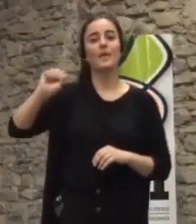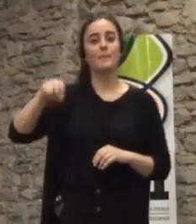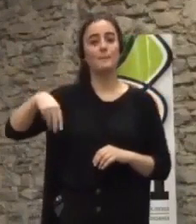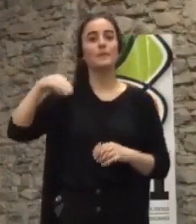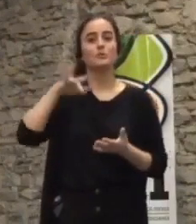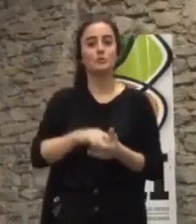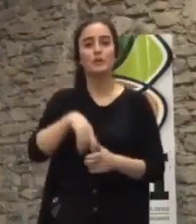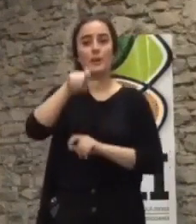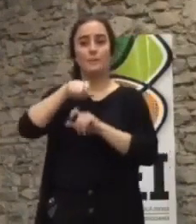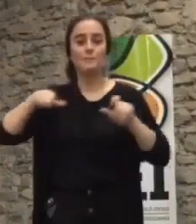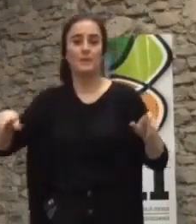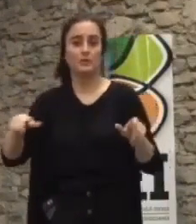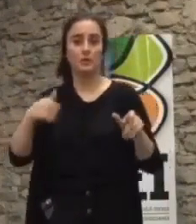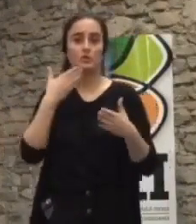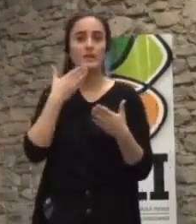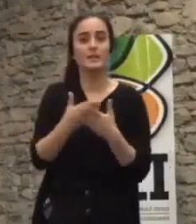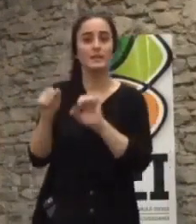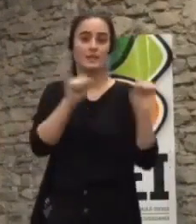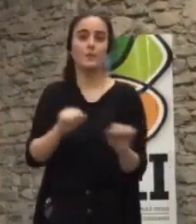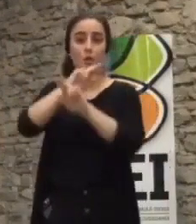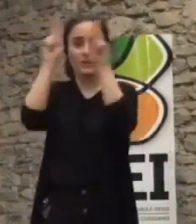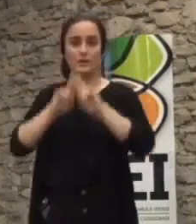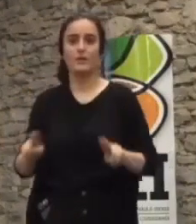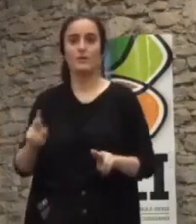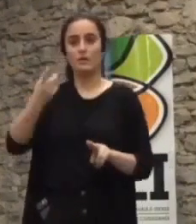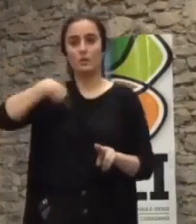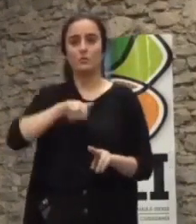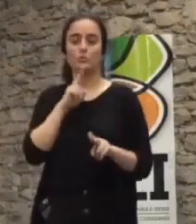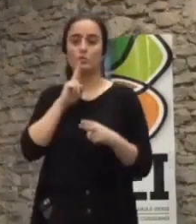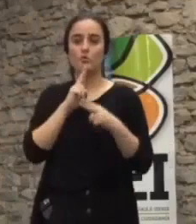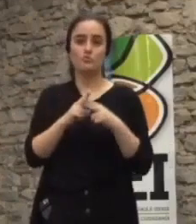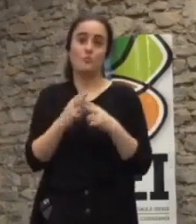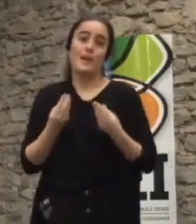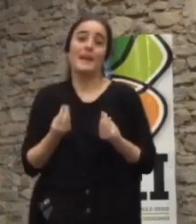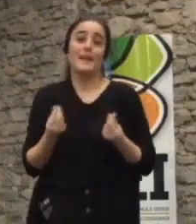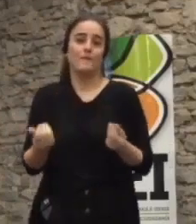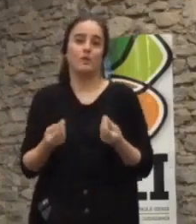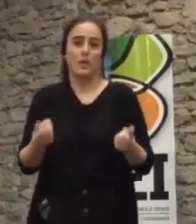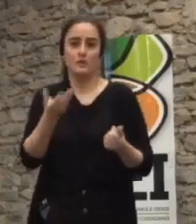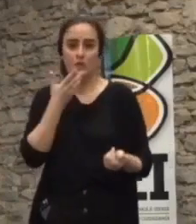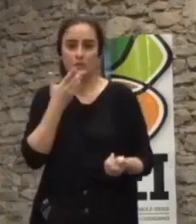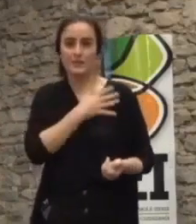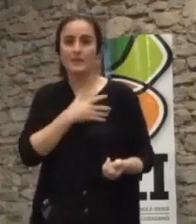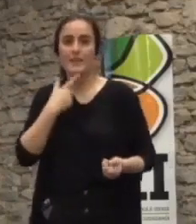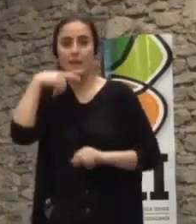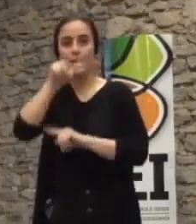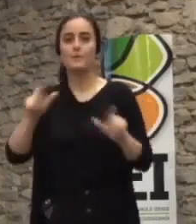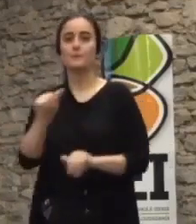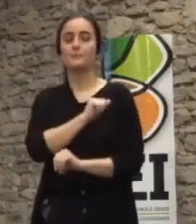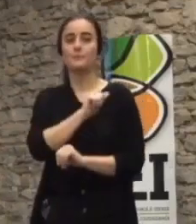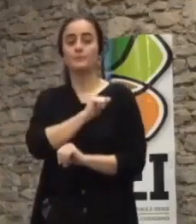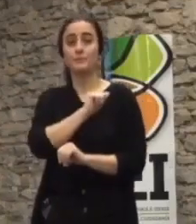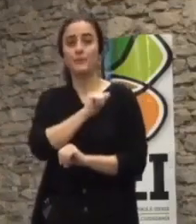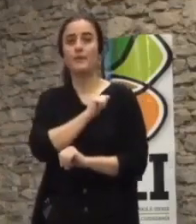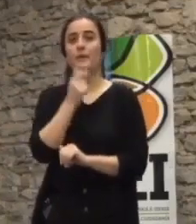solicitantes de protección internacional, lo que conocemos a través de los medios de comunicación como refugiados. En realidad, personas que están a la espera de si les